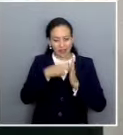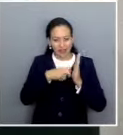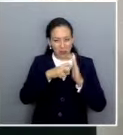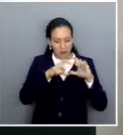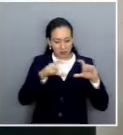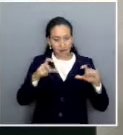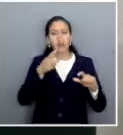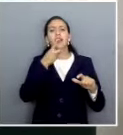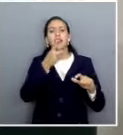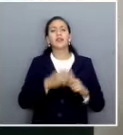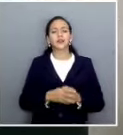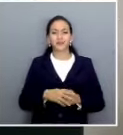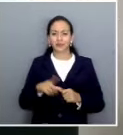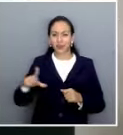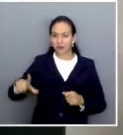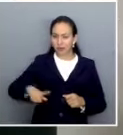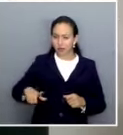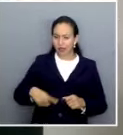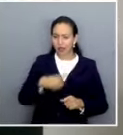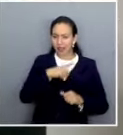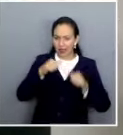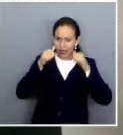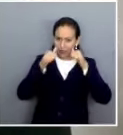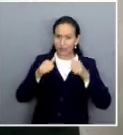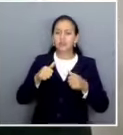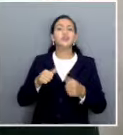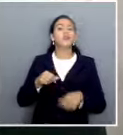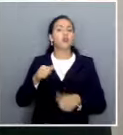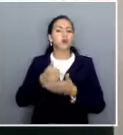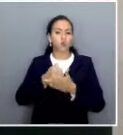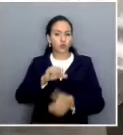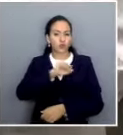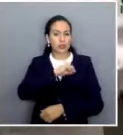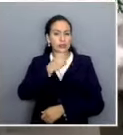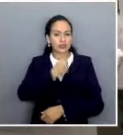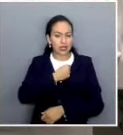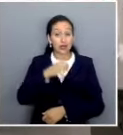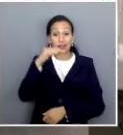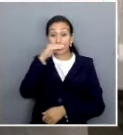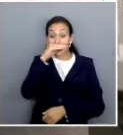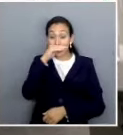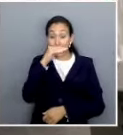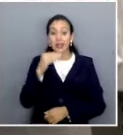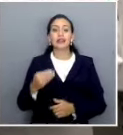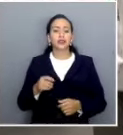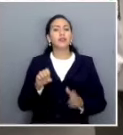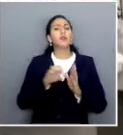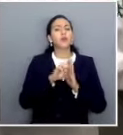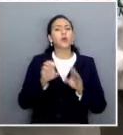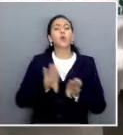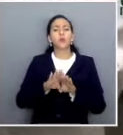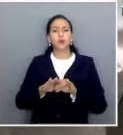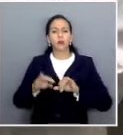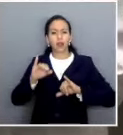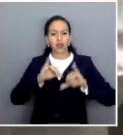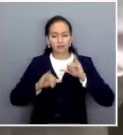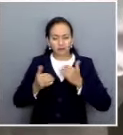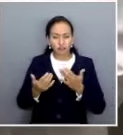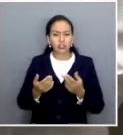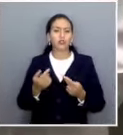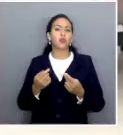Estado garantizará atención médica integral, universal y gratuita, incluyendo estudios médicos, intervenciones quirúrgicas y